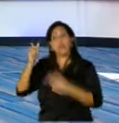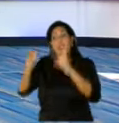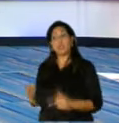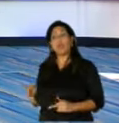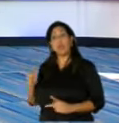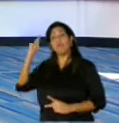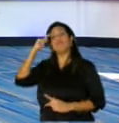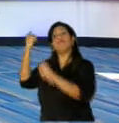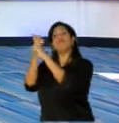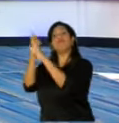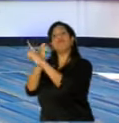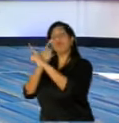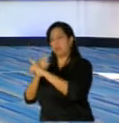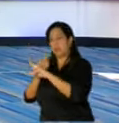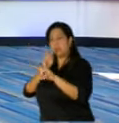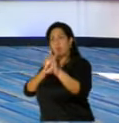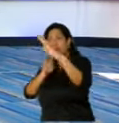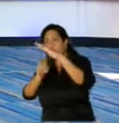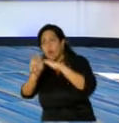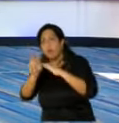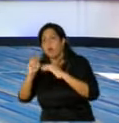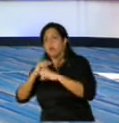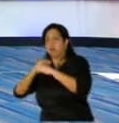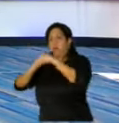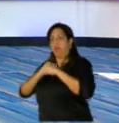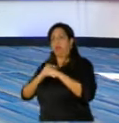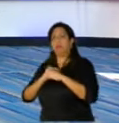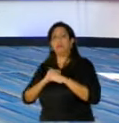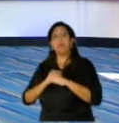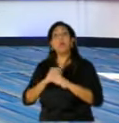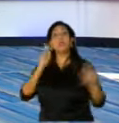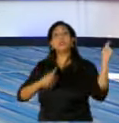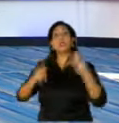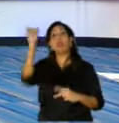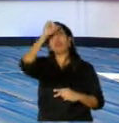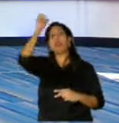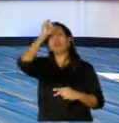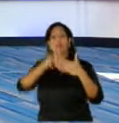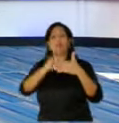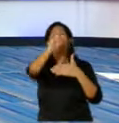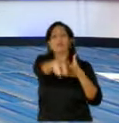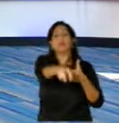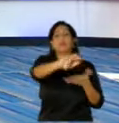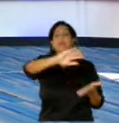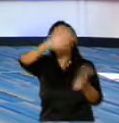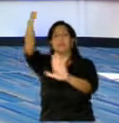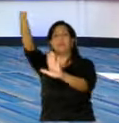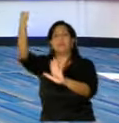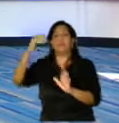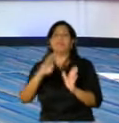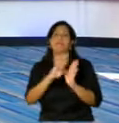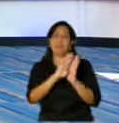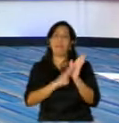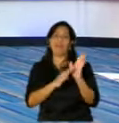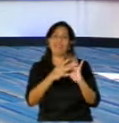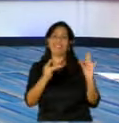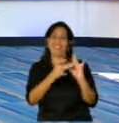el peligro y se protege. El imprudente ciegamente avanza y sufre consecuencias. Este libro es la